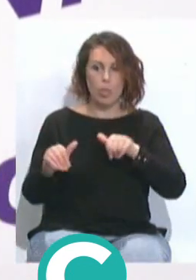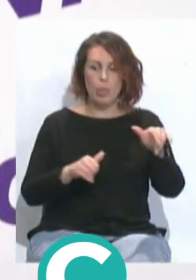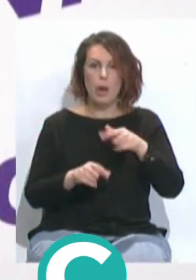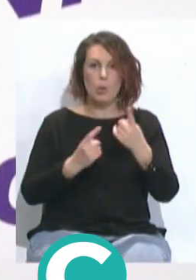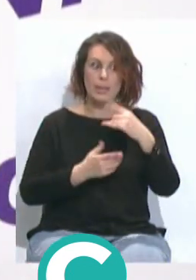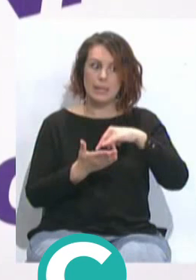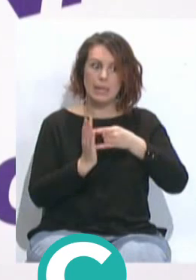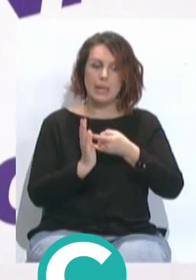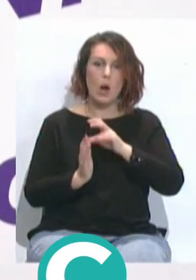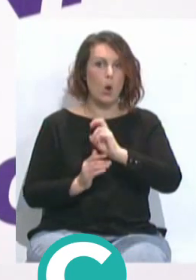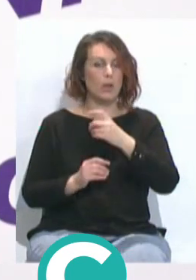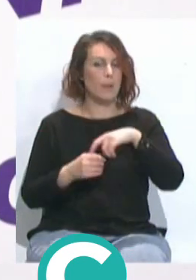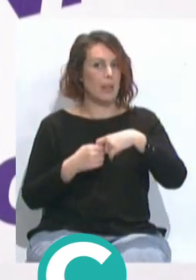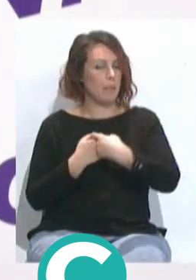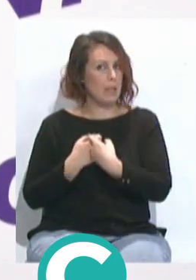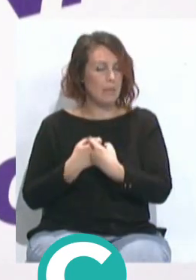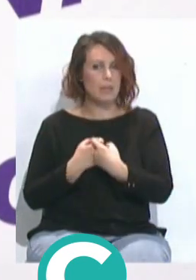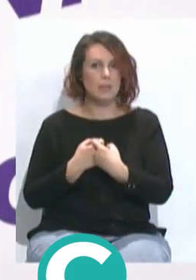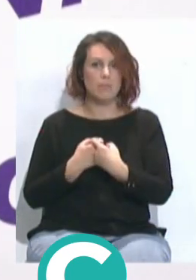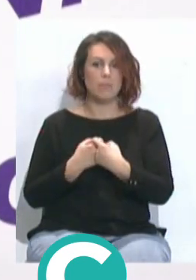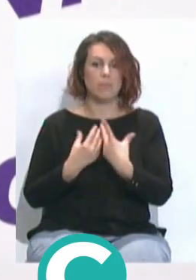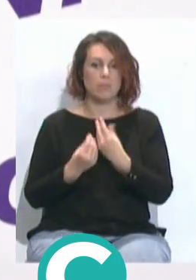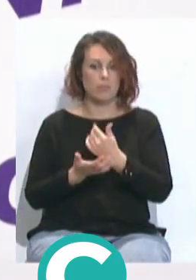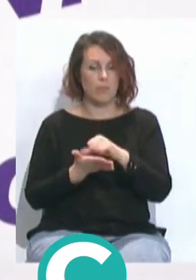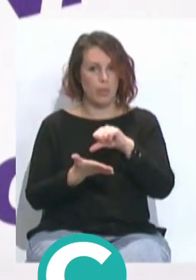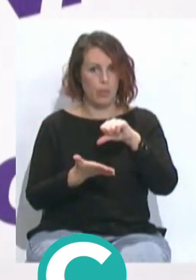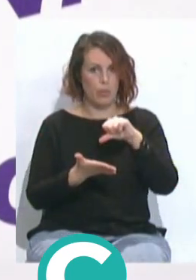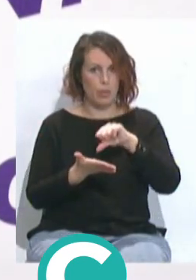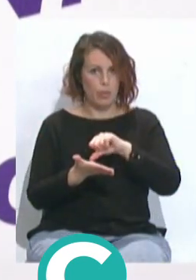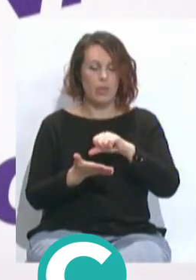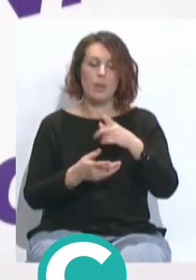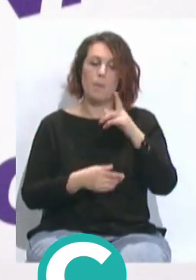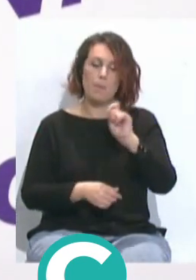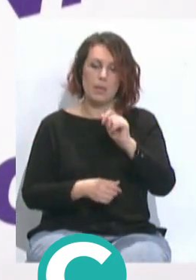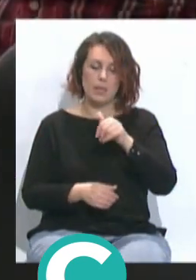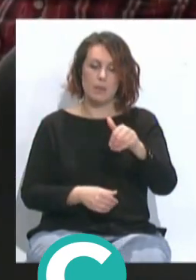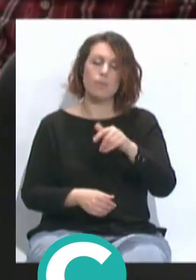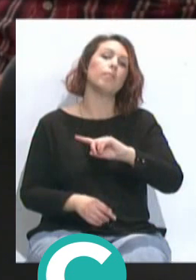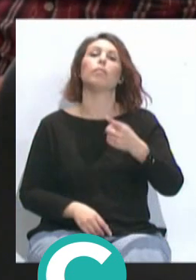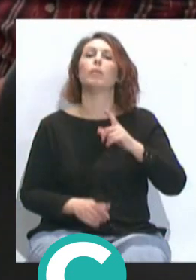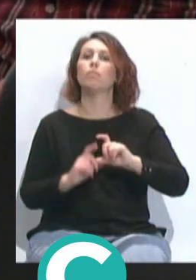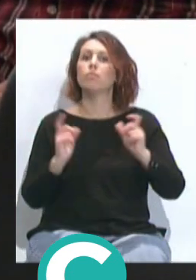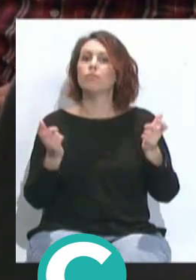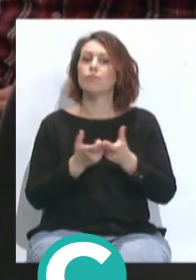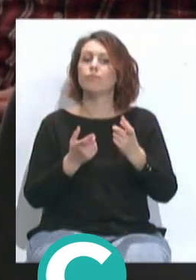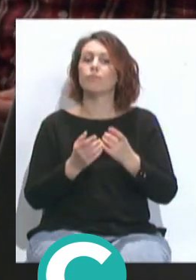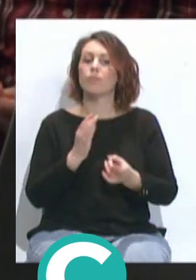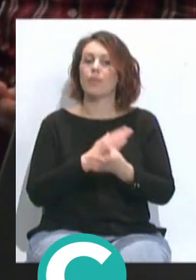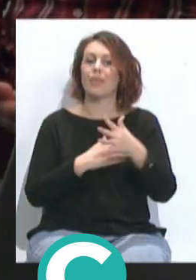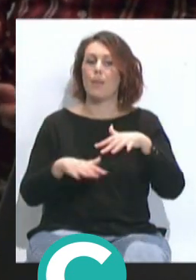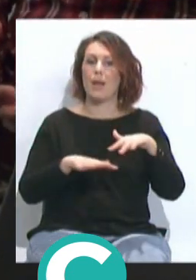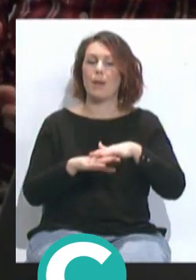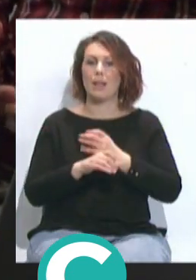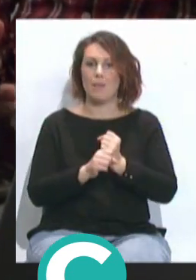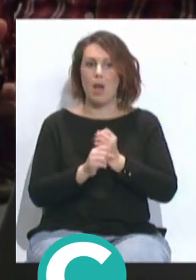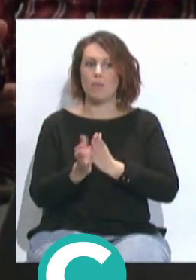técnicas y otras serán participativas con la ciudad a lo largo de estos meses. En este primer encuentro se ha establecido la dinámica para